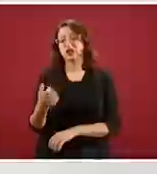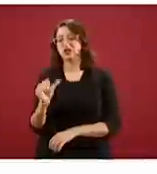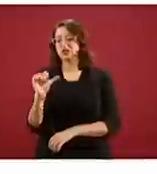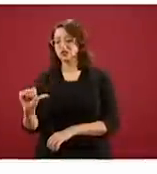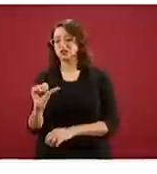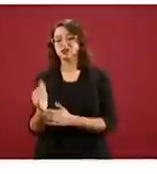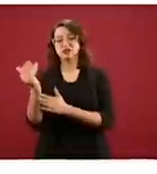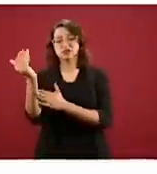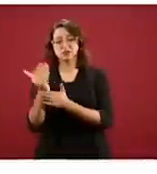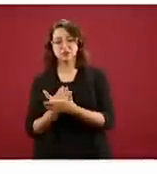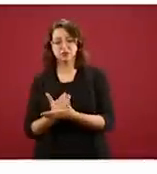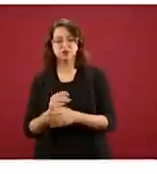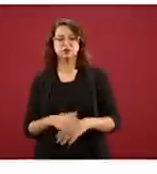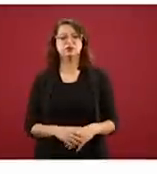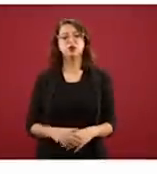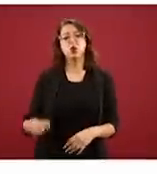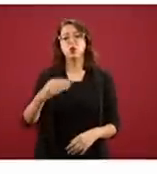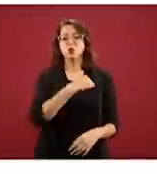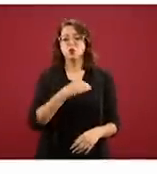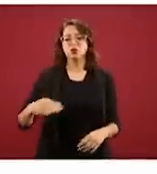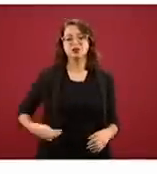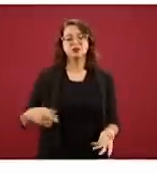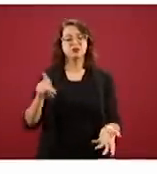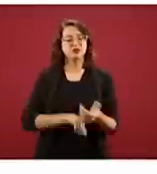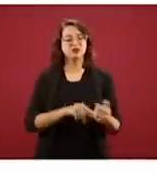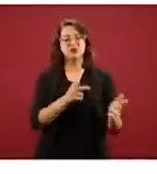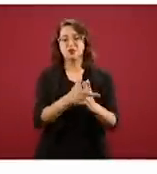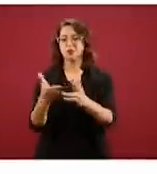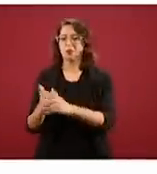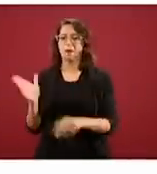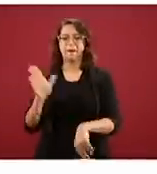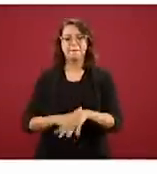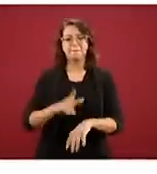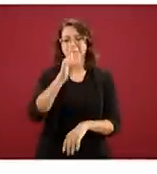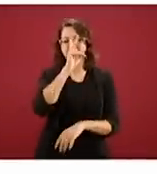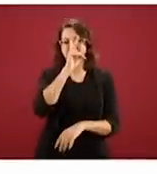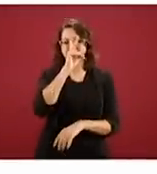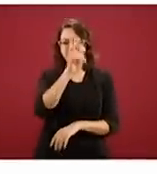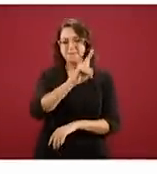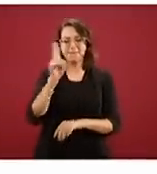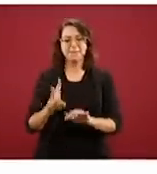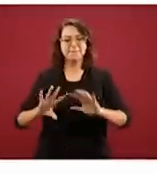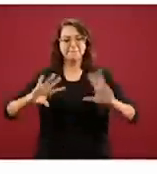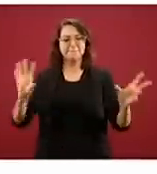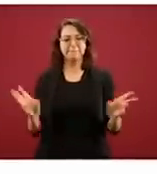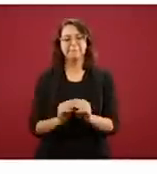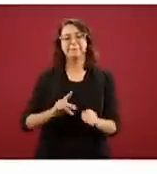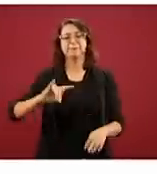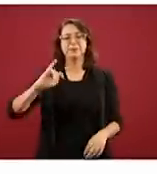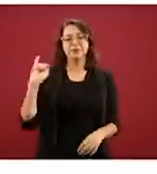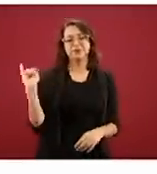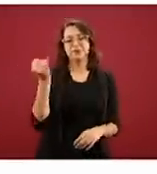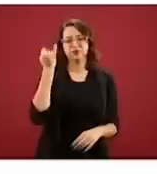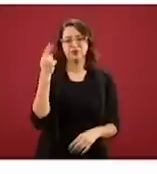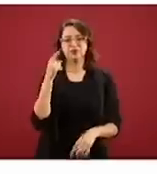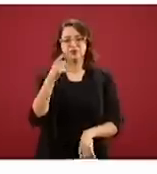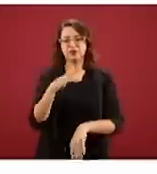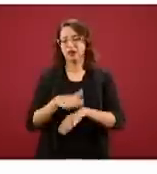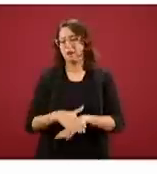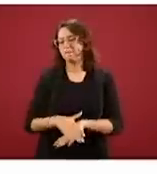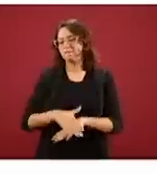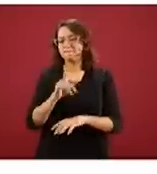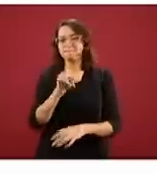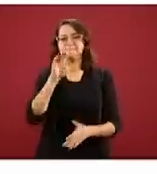16. Municipios que tienen más homicidios dolosos, cifras absolutas, Tijuana con el mayor número,